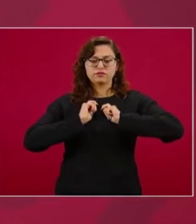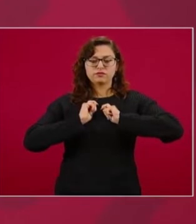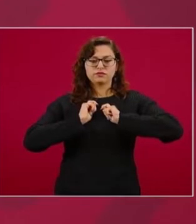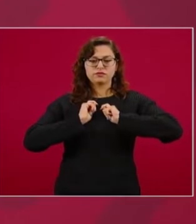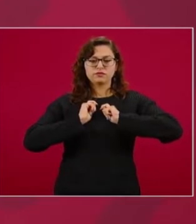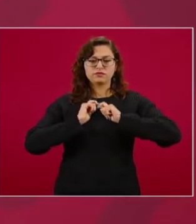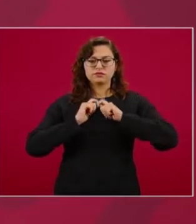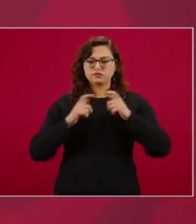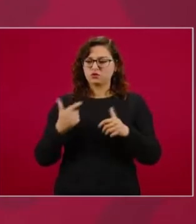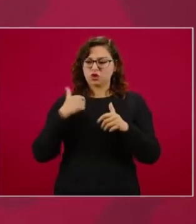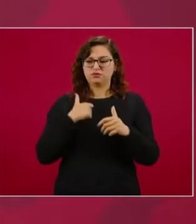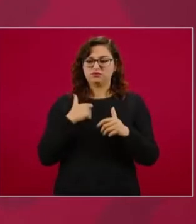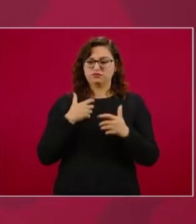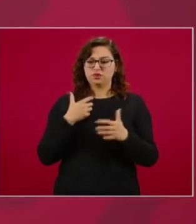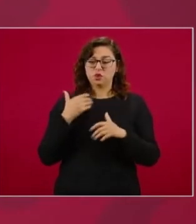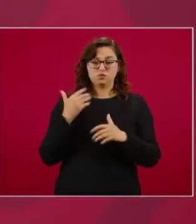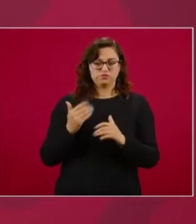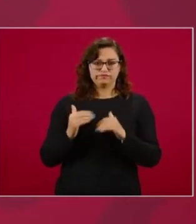trasciendo